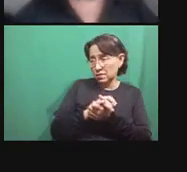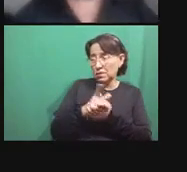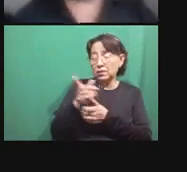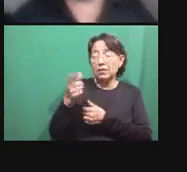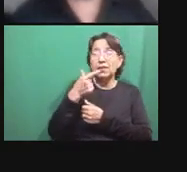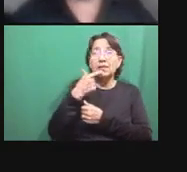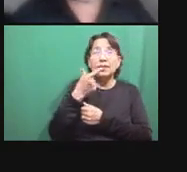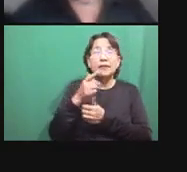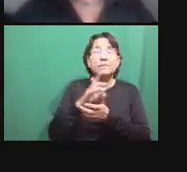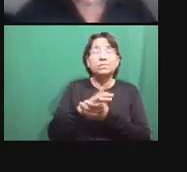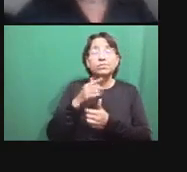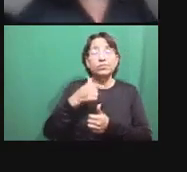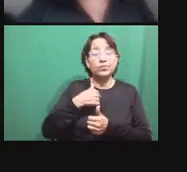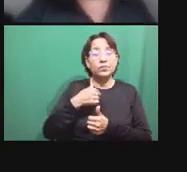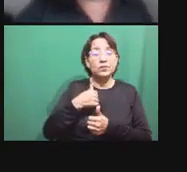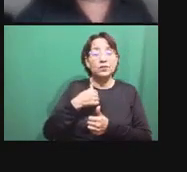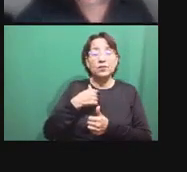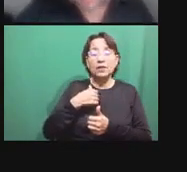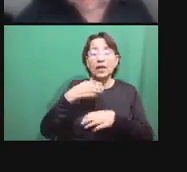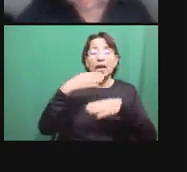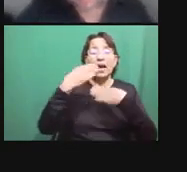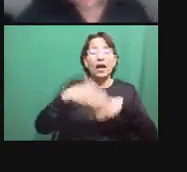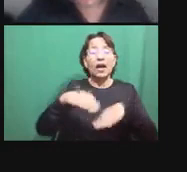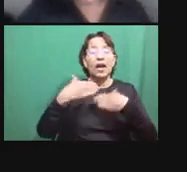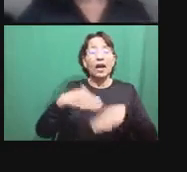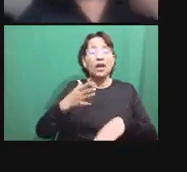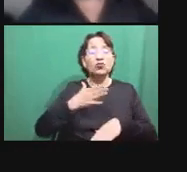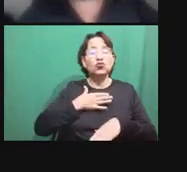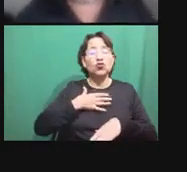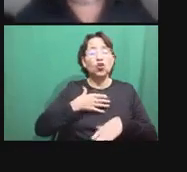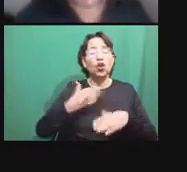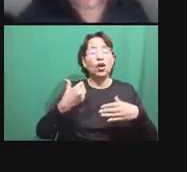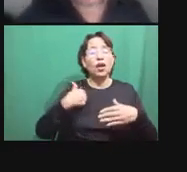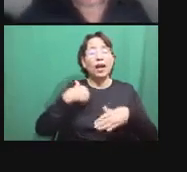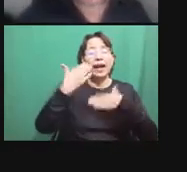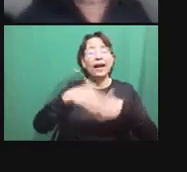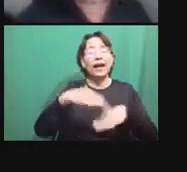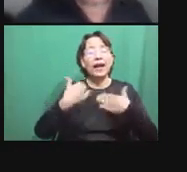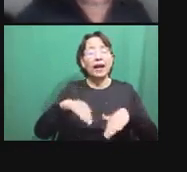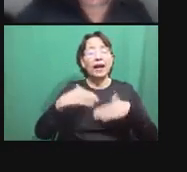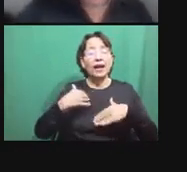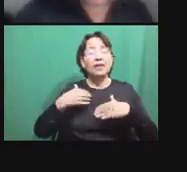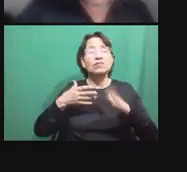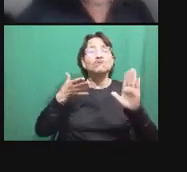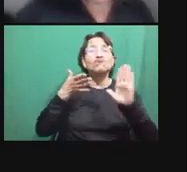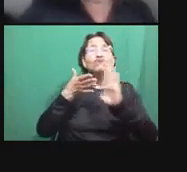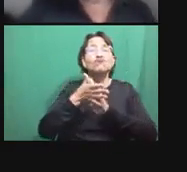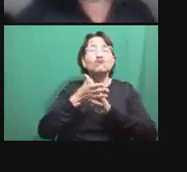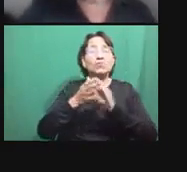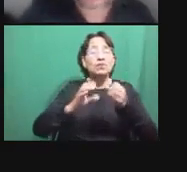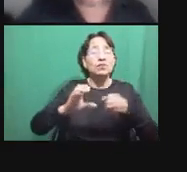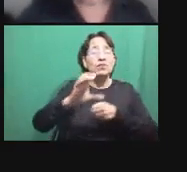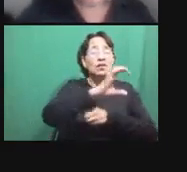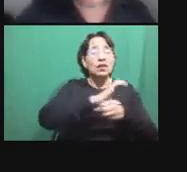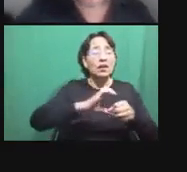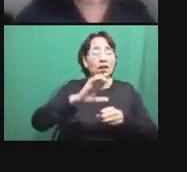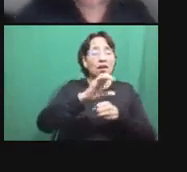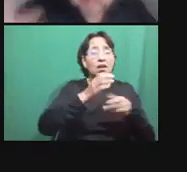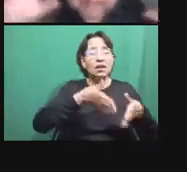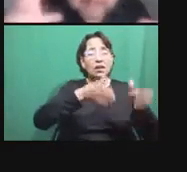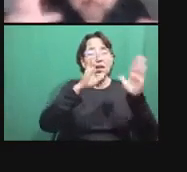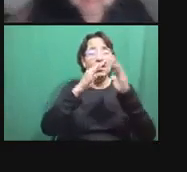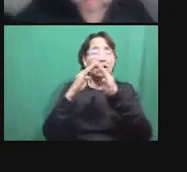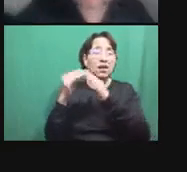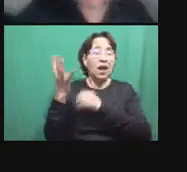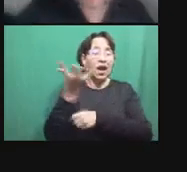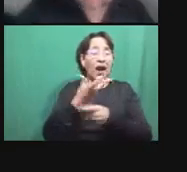es que esta es la voz de la calle, es que nosotros somos los de la calle, es que esto es lo que pasa en el arte urbano. Venga, no, no, todos acá somos urbanos, pero me